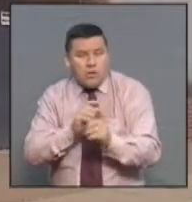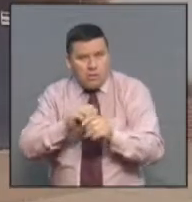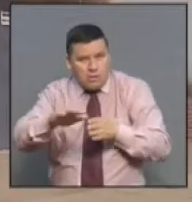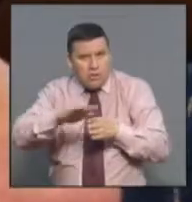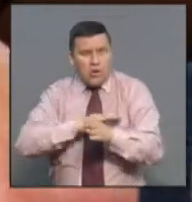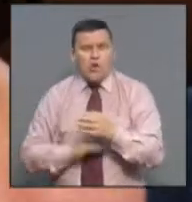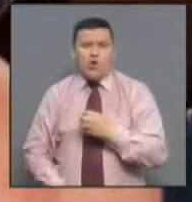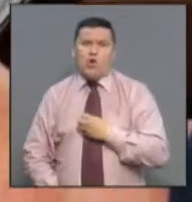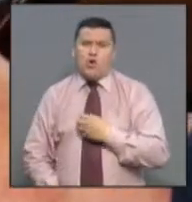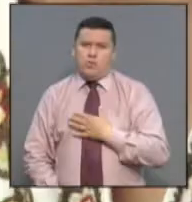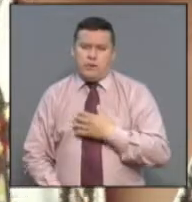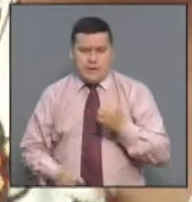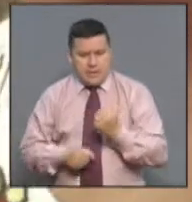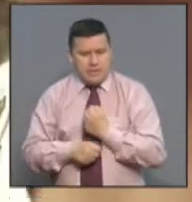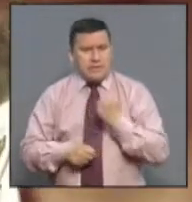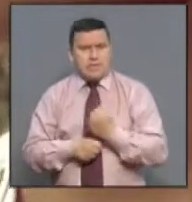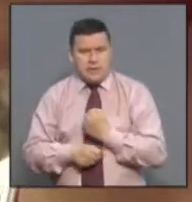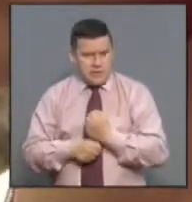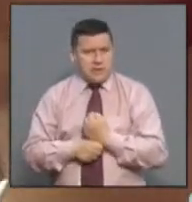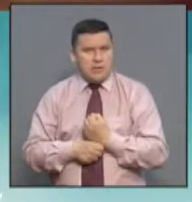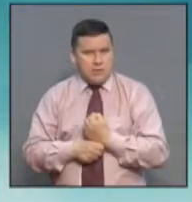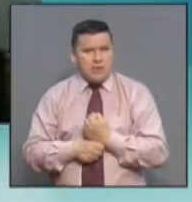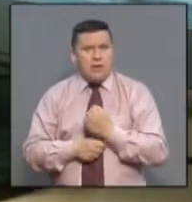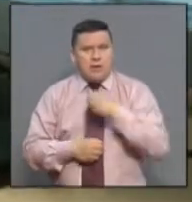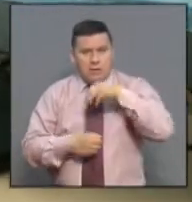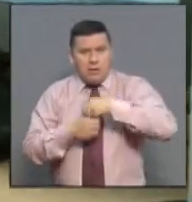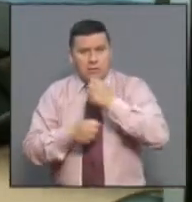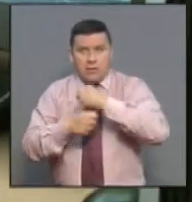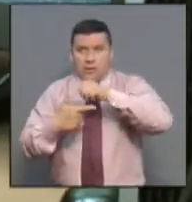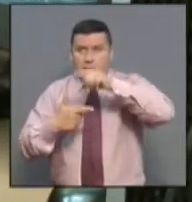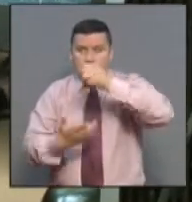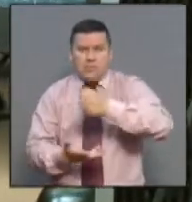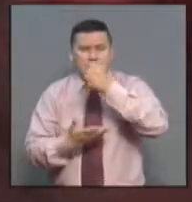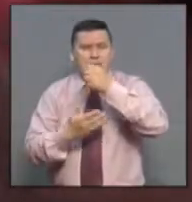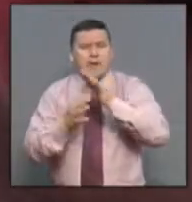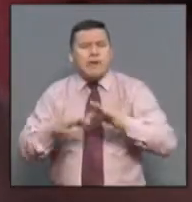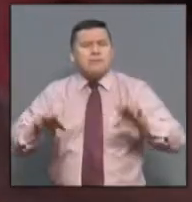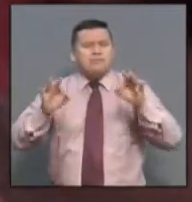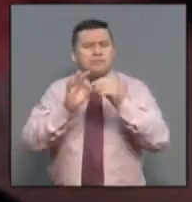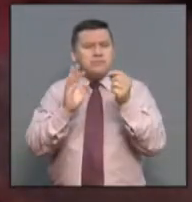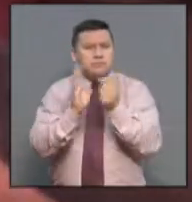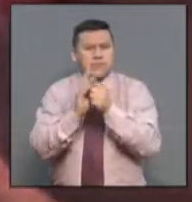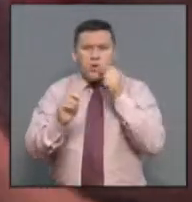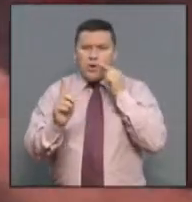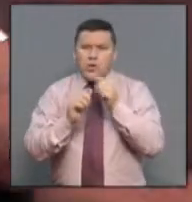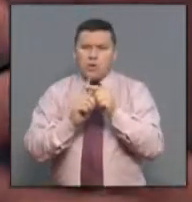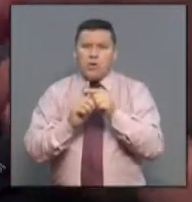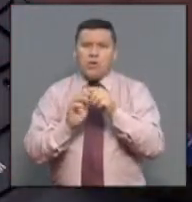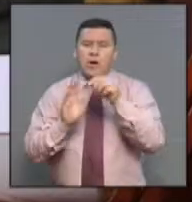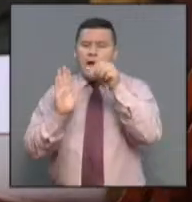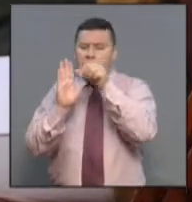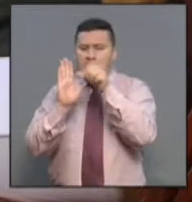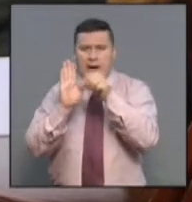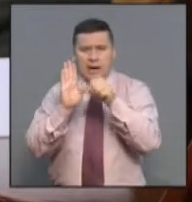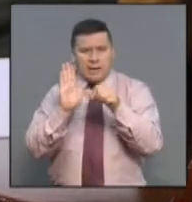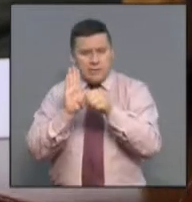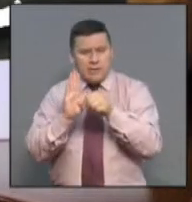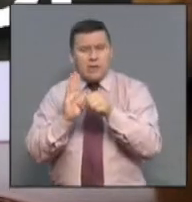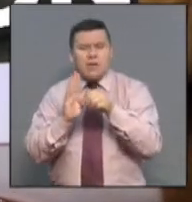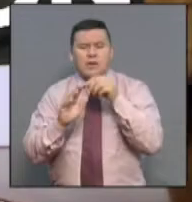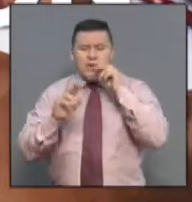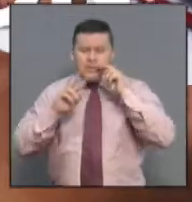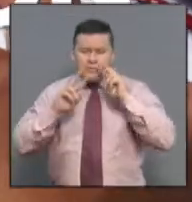a oportunidades laborales en la Bolsa de Empleo, prioridad en la postulación de artículos de la Facultad